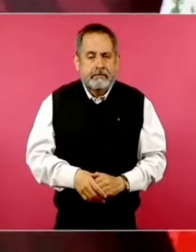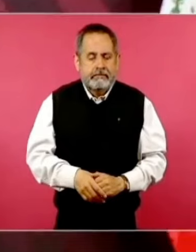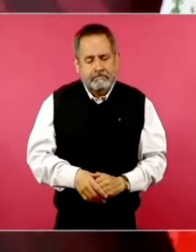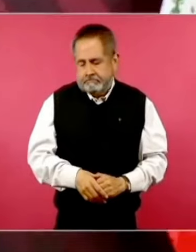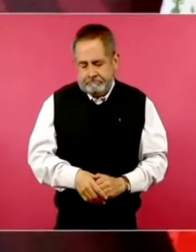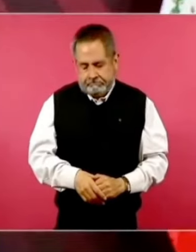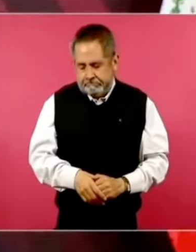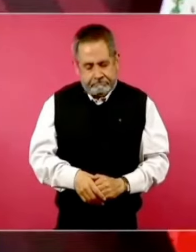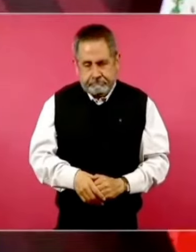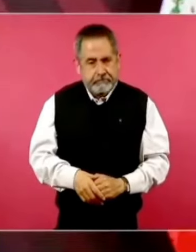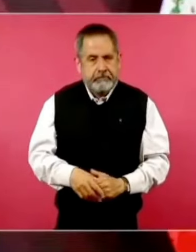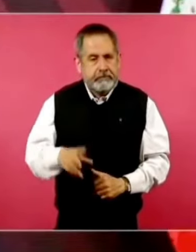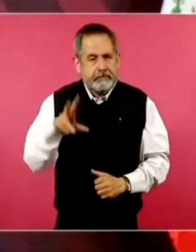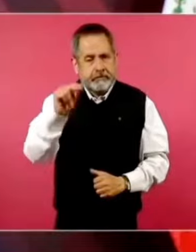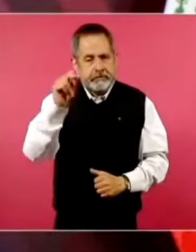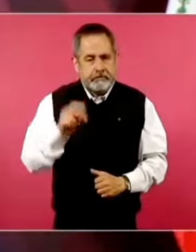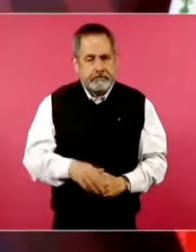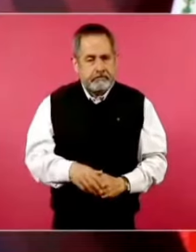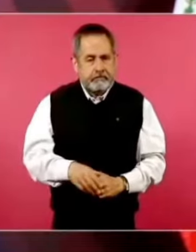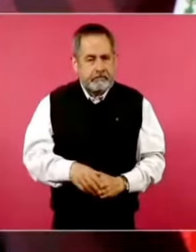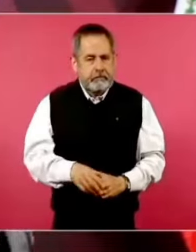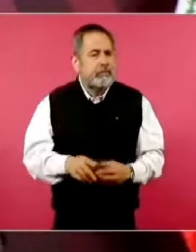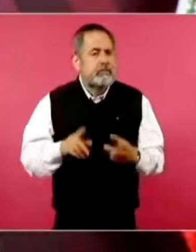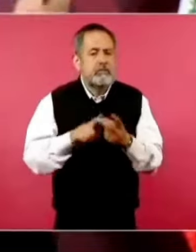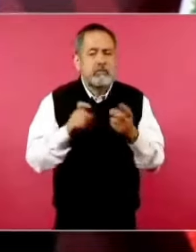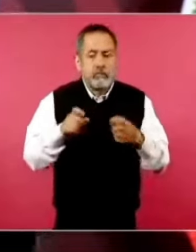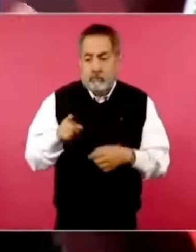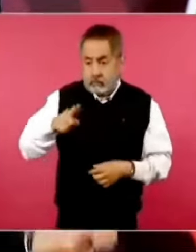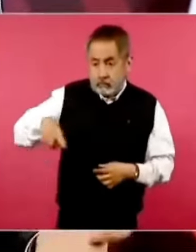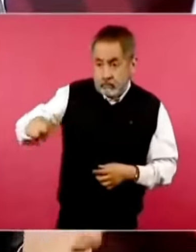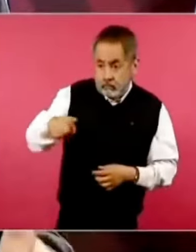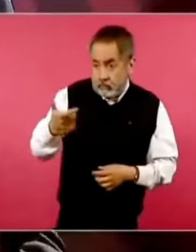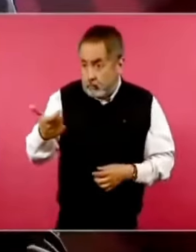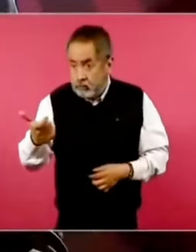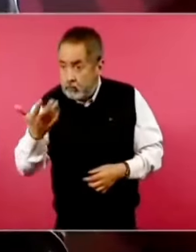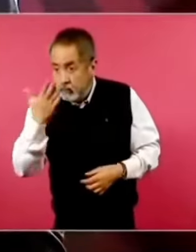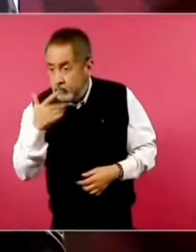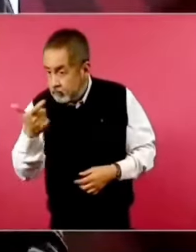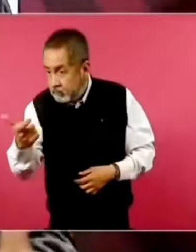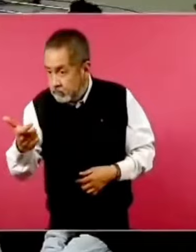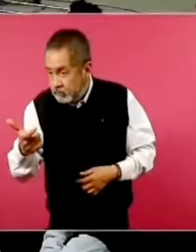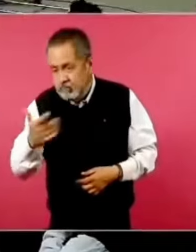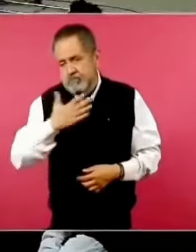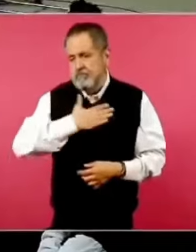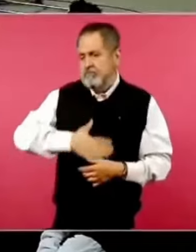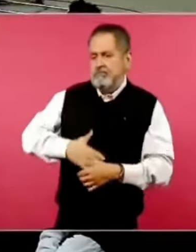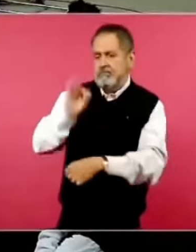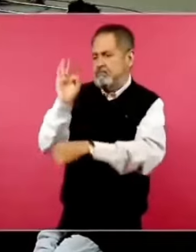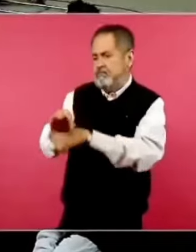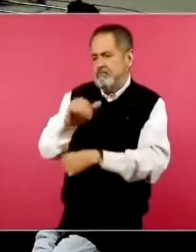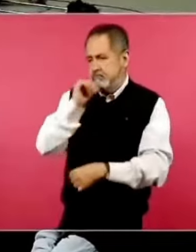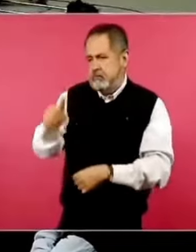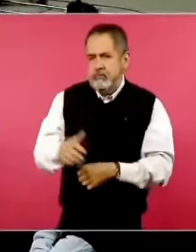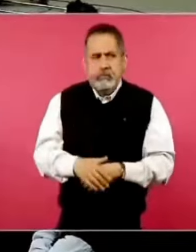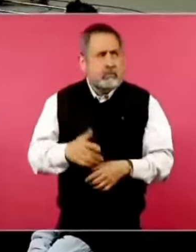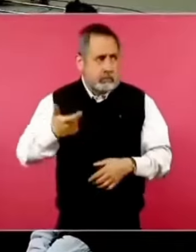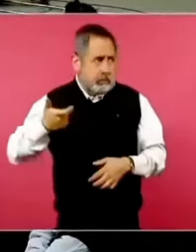No hay justicia para el que no tiene con qué comprar su inocencia.